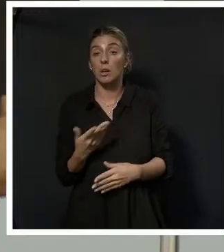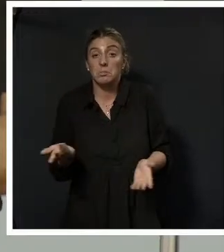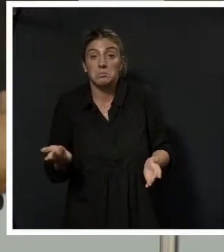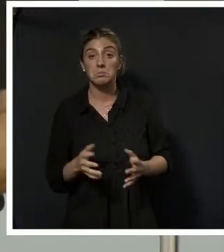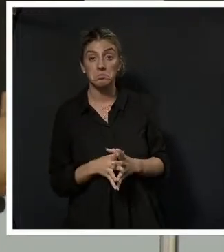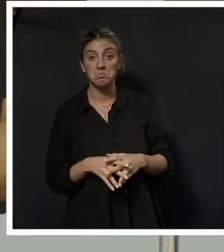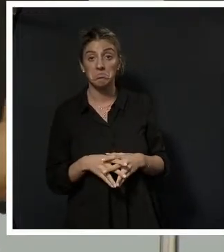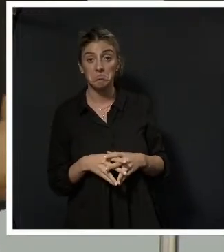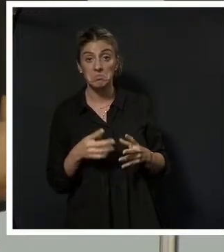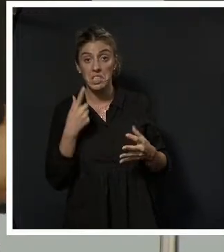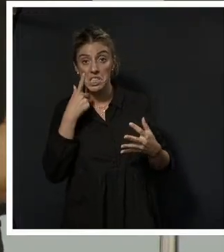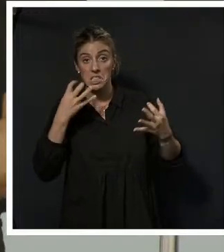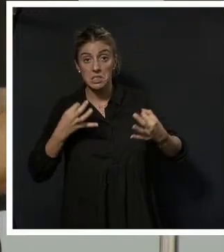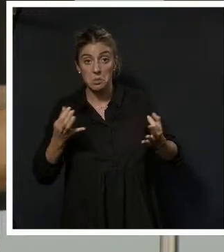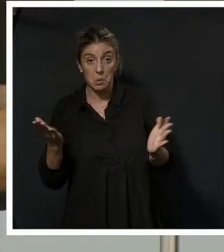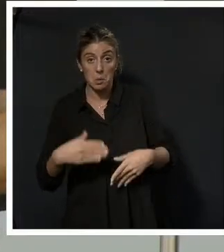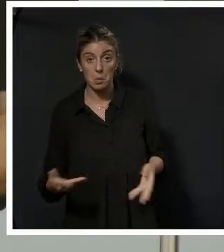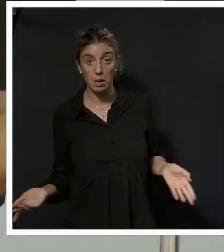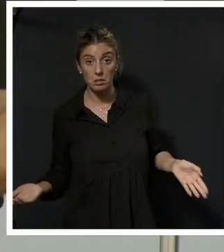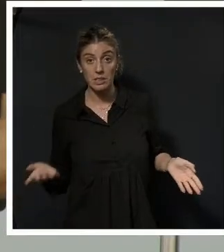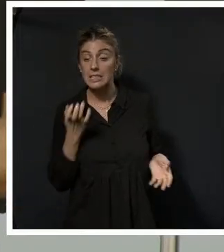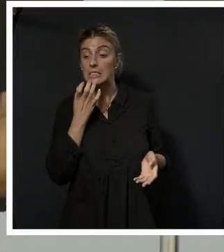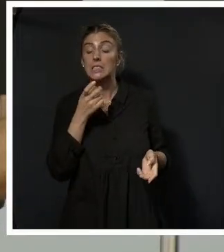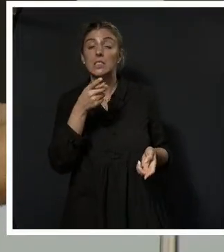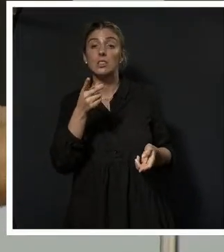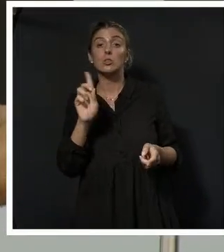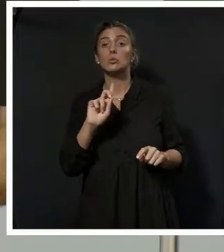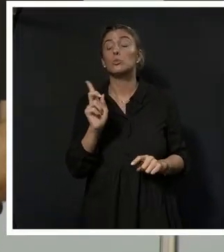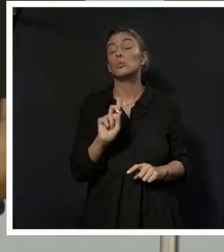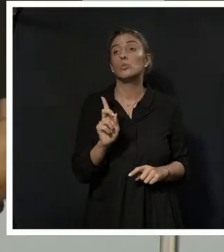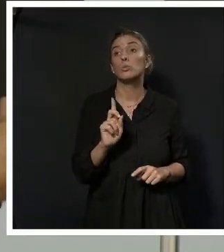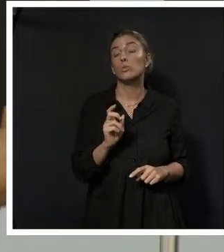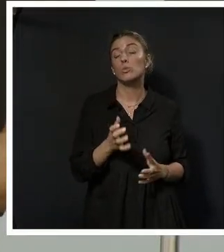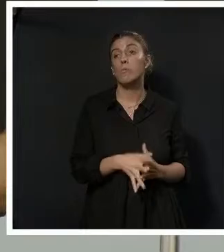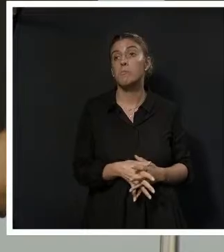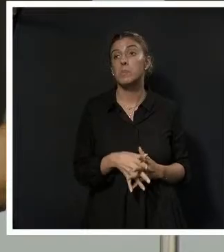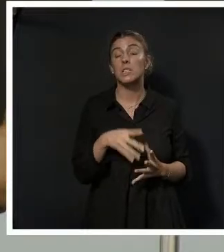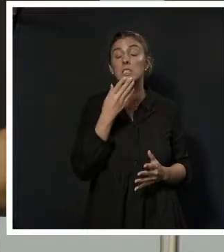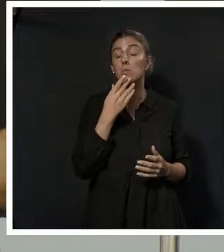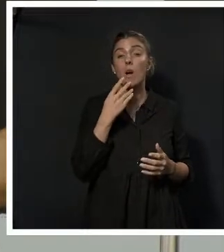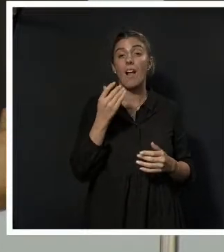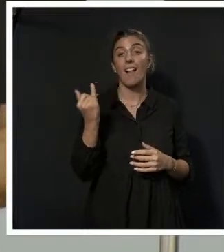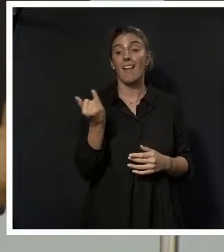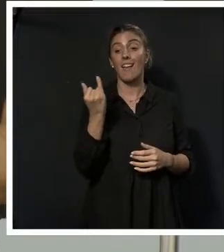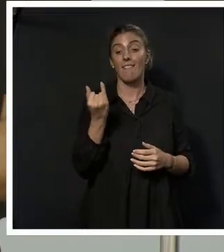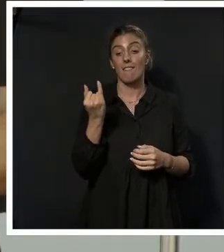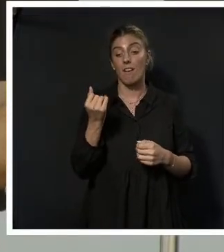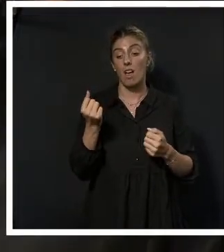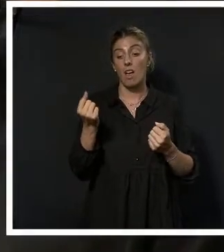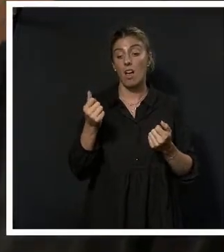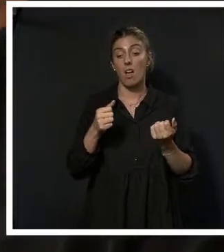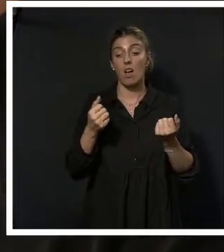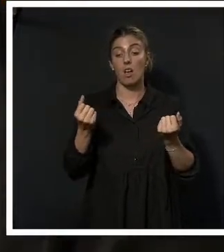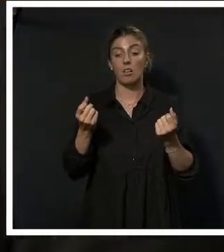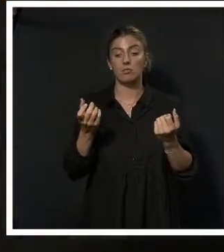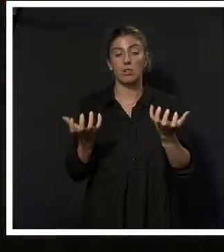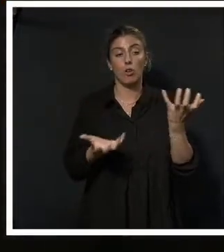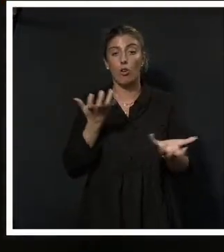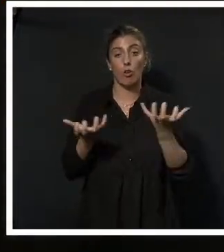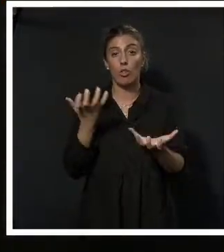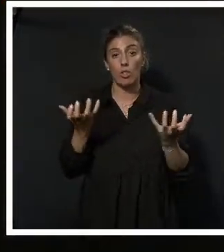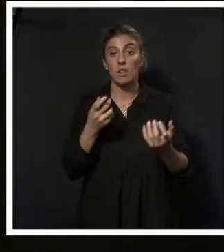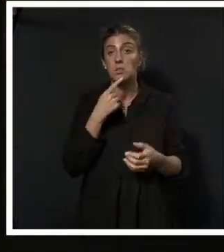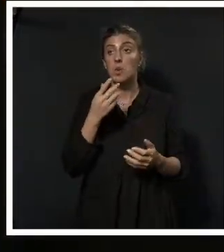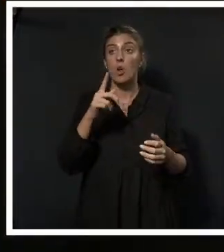cheques hacer una seguridad de no se ti nunca fuches seba de cocina segunda de cocina porque no oportunidades